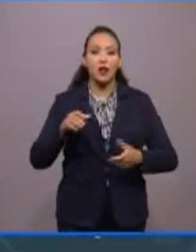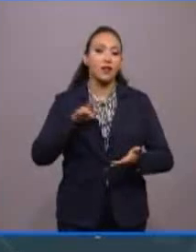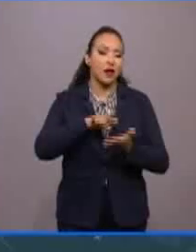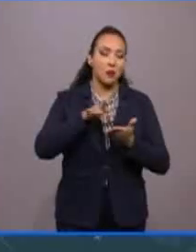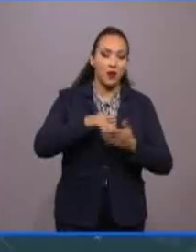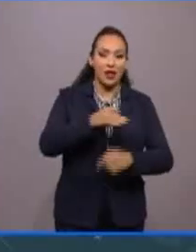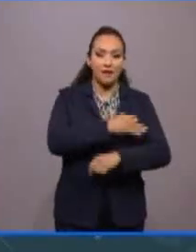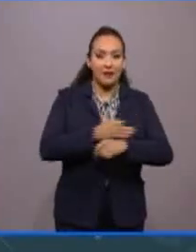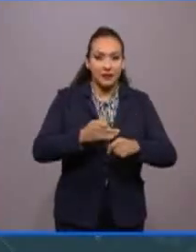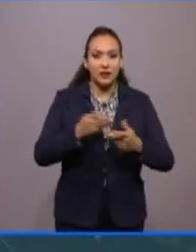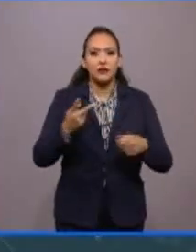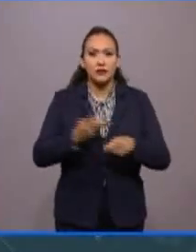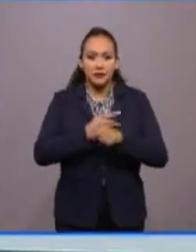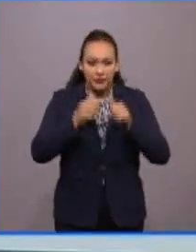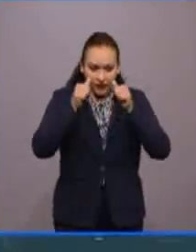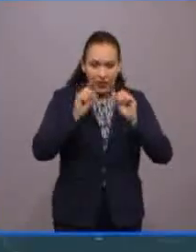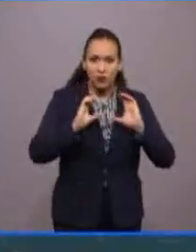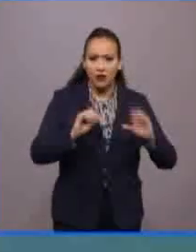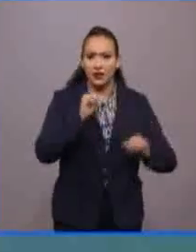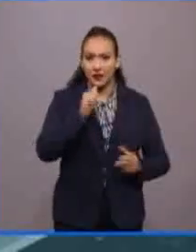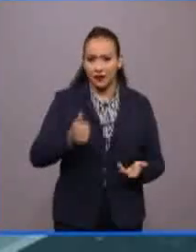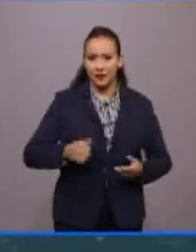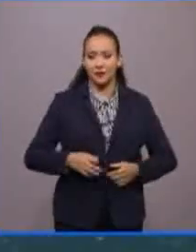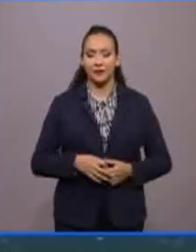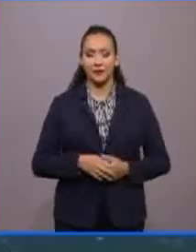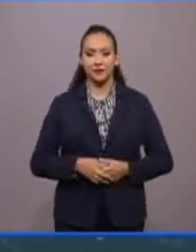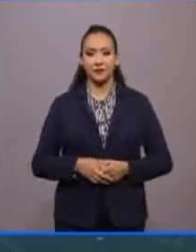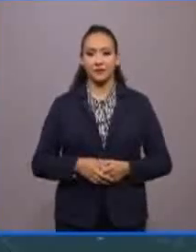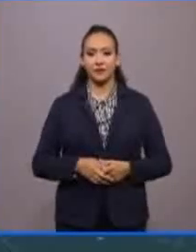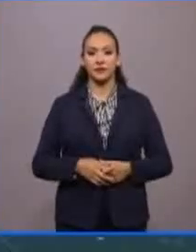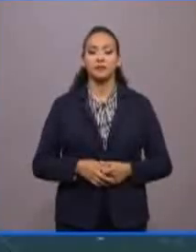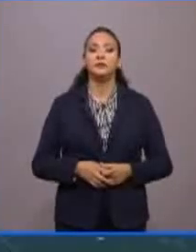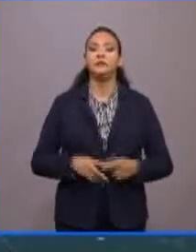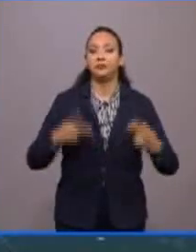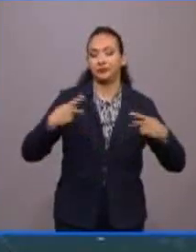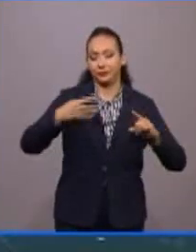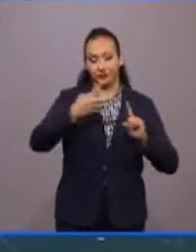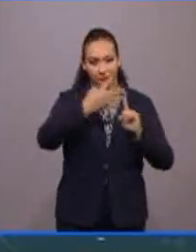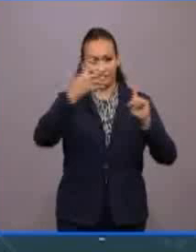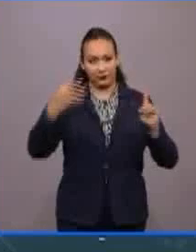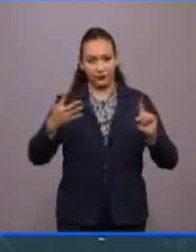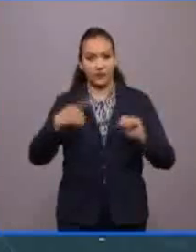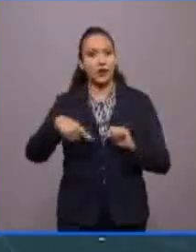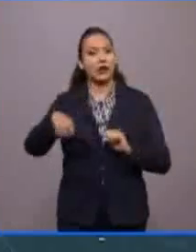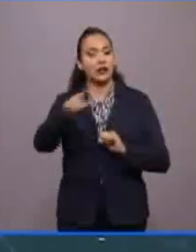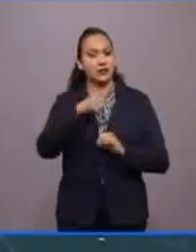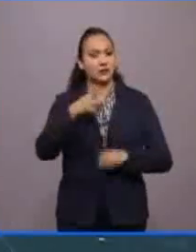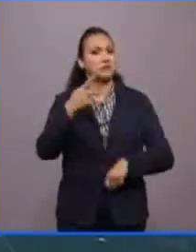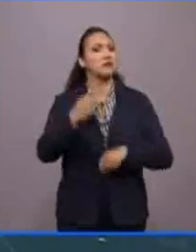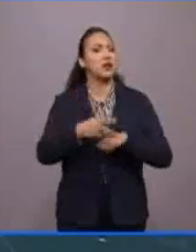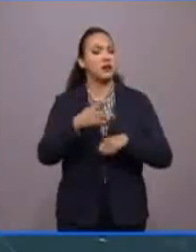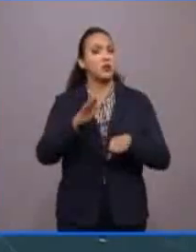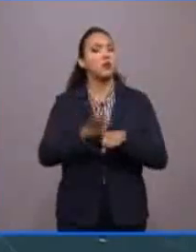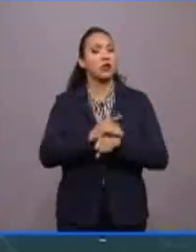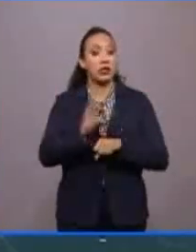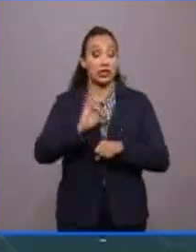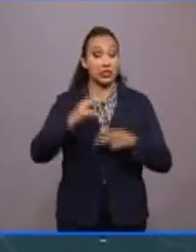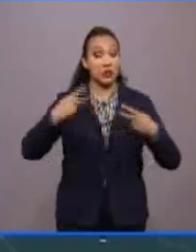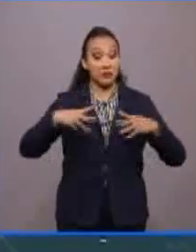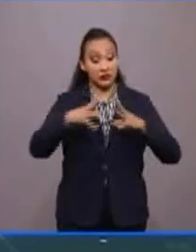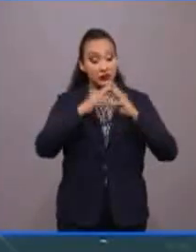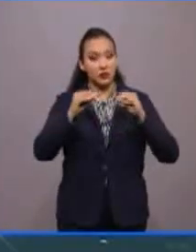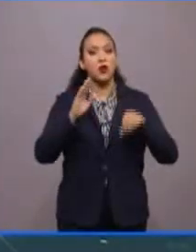familiar, determinó la primera sala. Personas de la diversidad sexual corren mayor riesgo de ser víctimas de